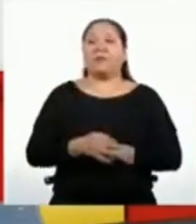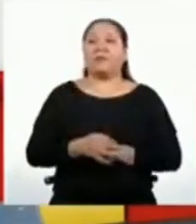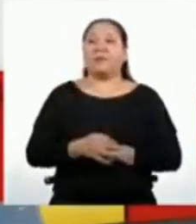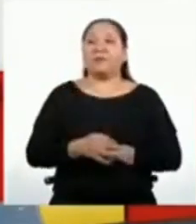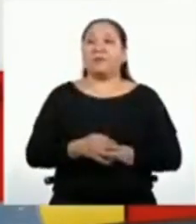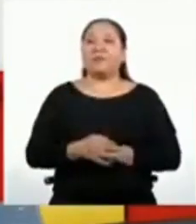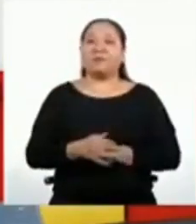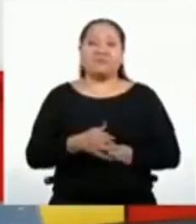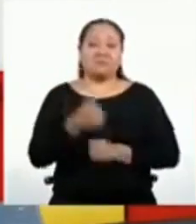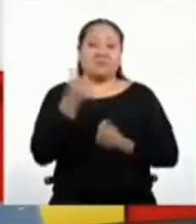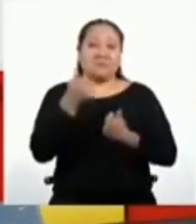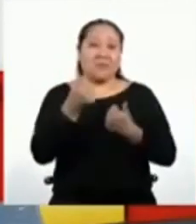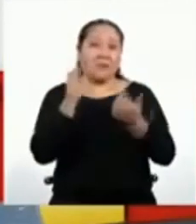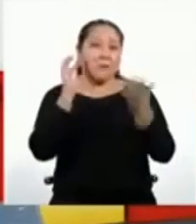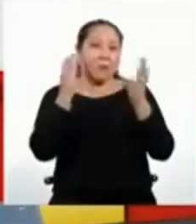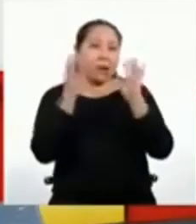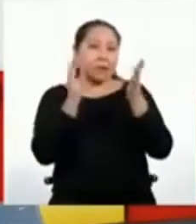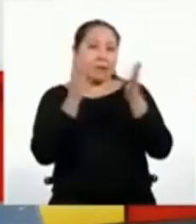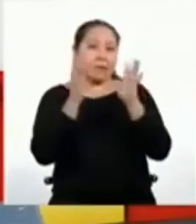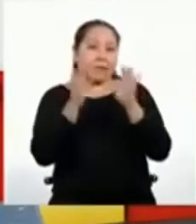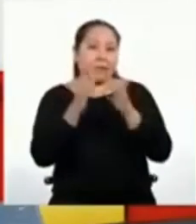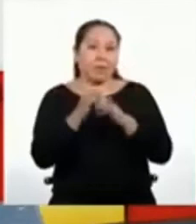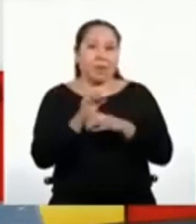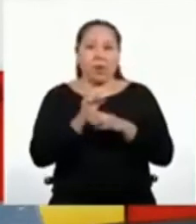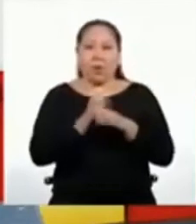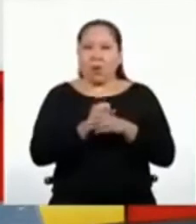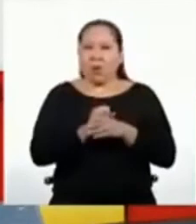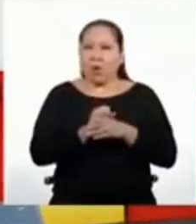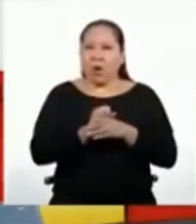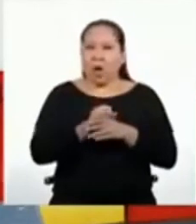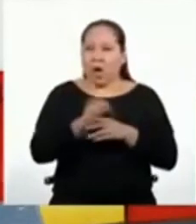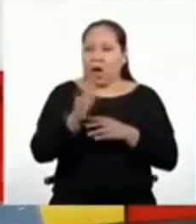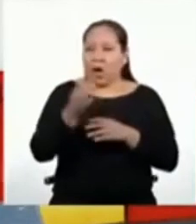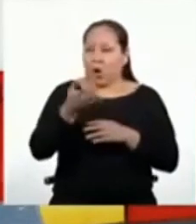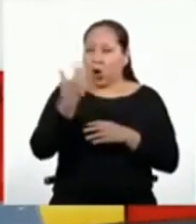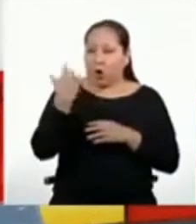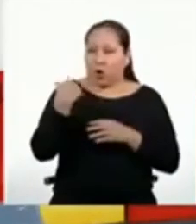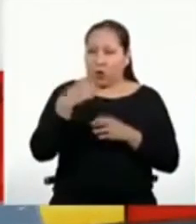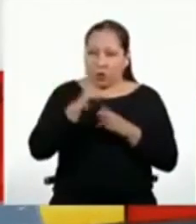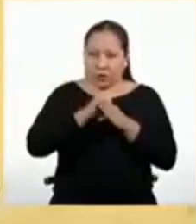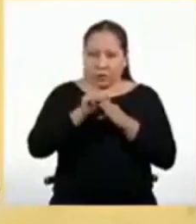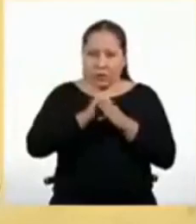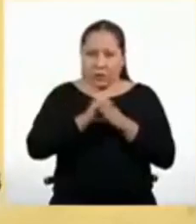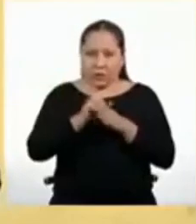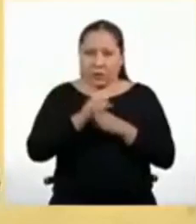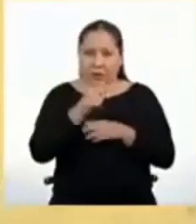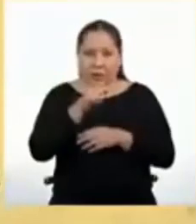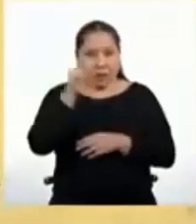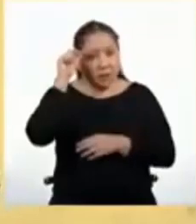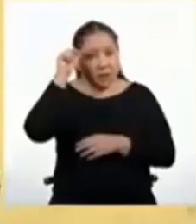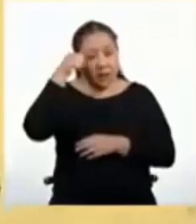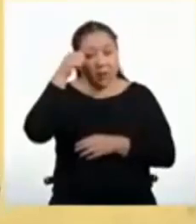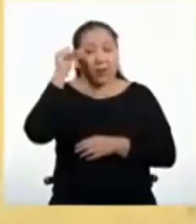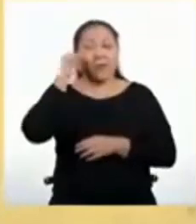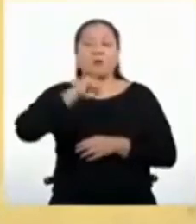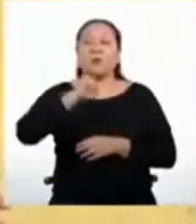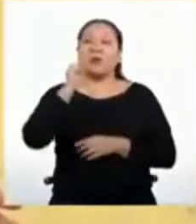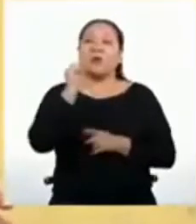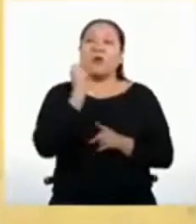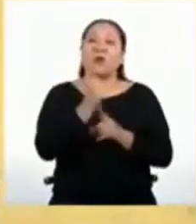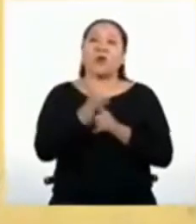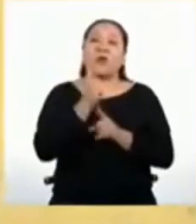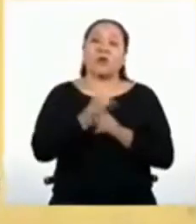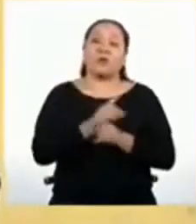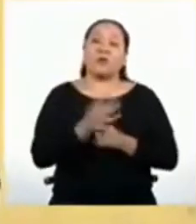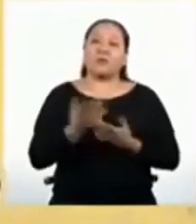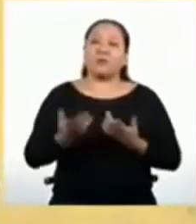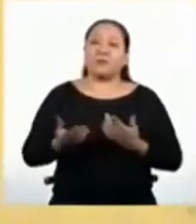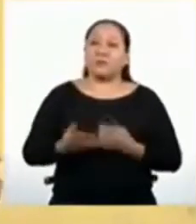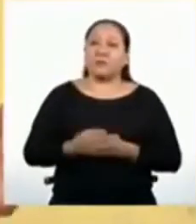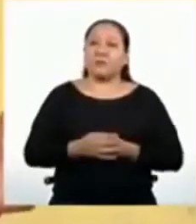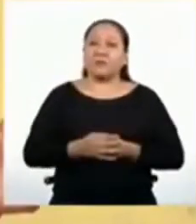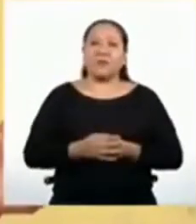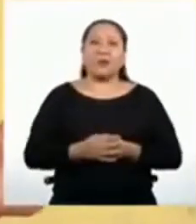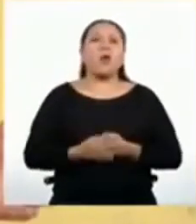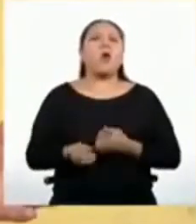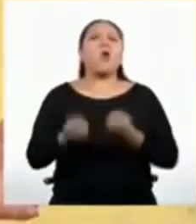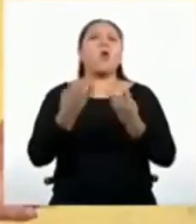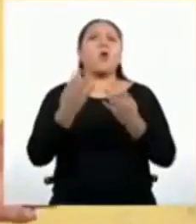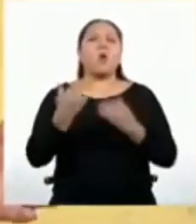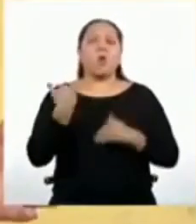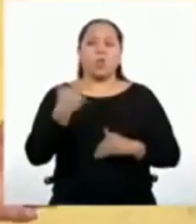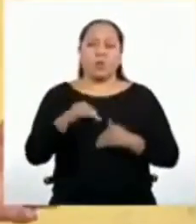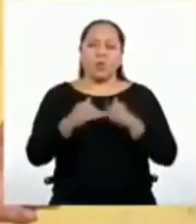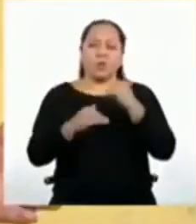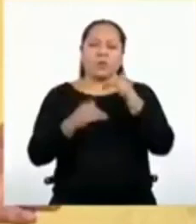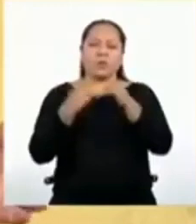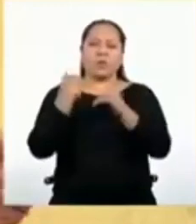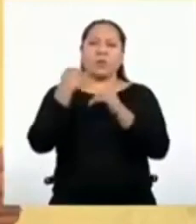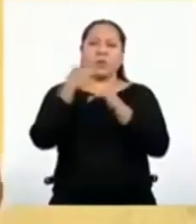Es bien parecido al ejercicio que resolvimos, ¿lo recuerdan? Es verdad. Entonces, ¿de cuántos pisos